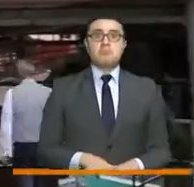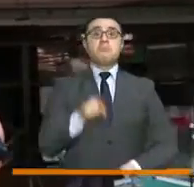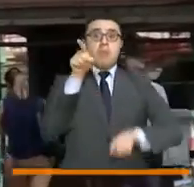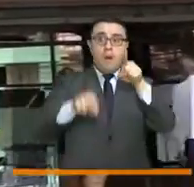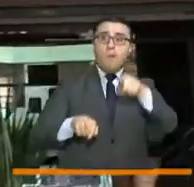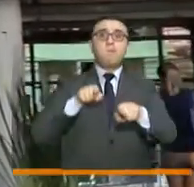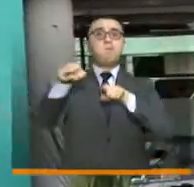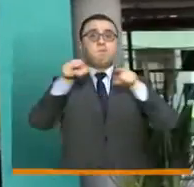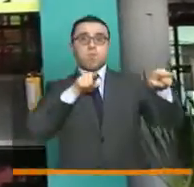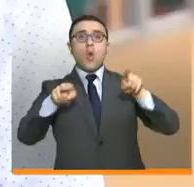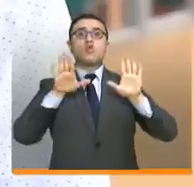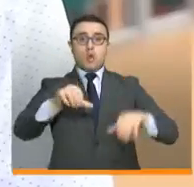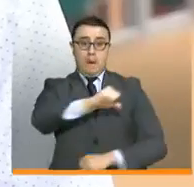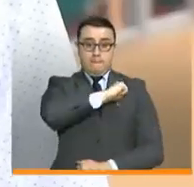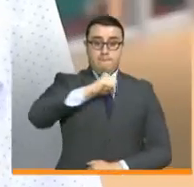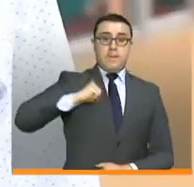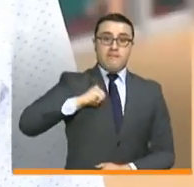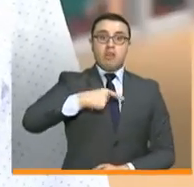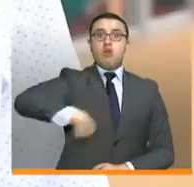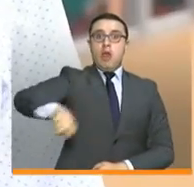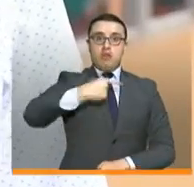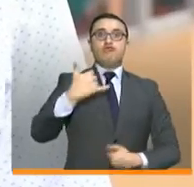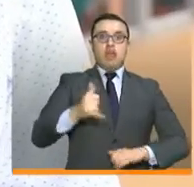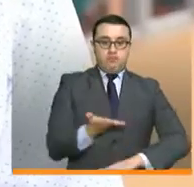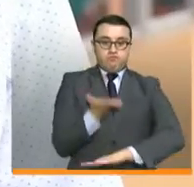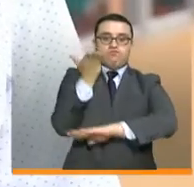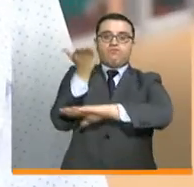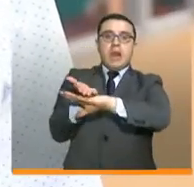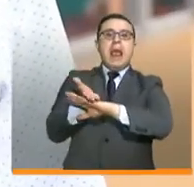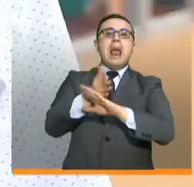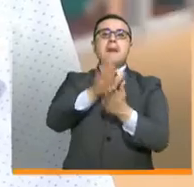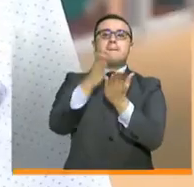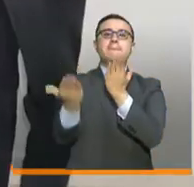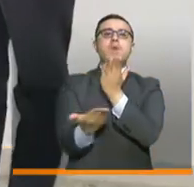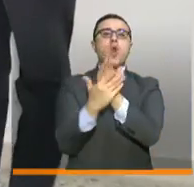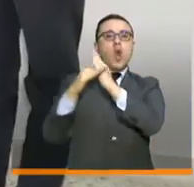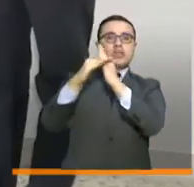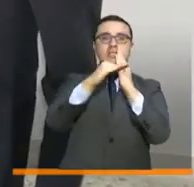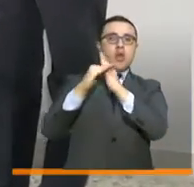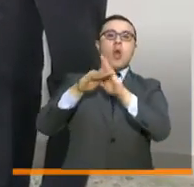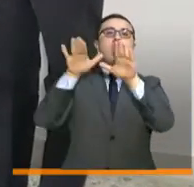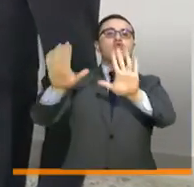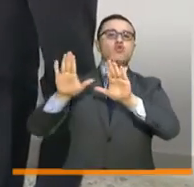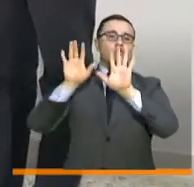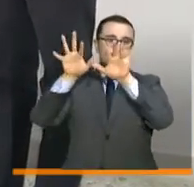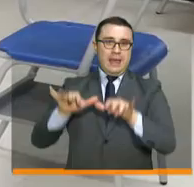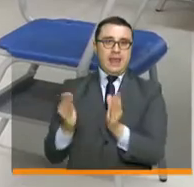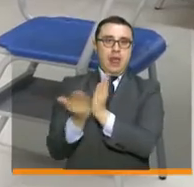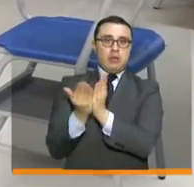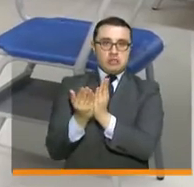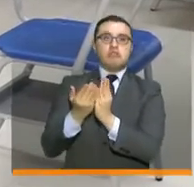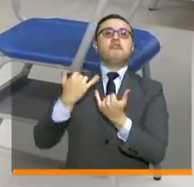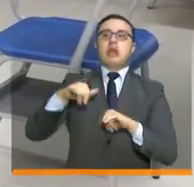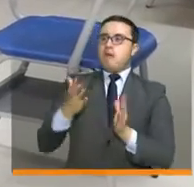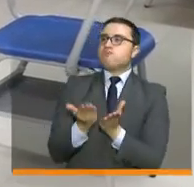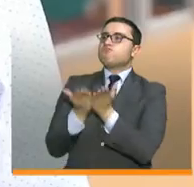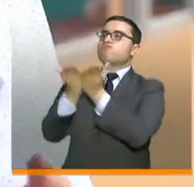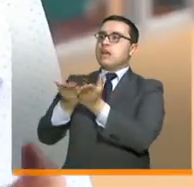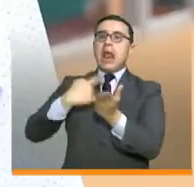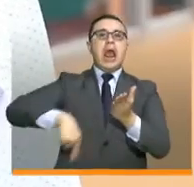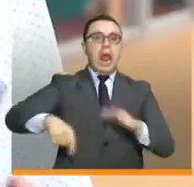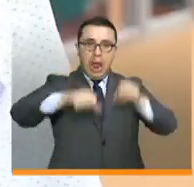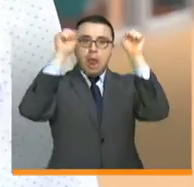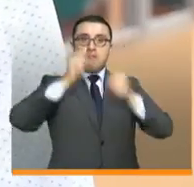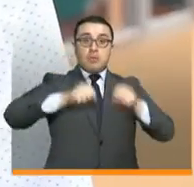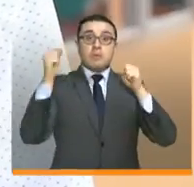del sector privado han presentado los protocolos ante la Secretaría de Educación y han sido avalados. También venimos trabajando con